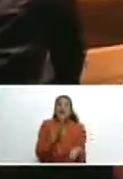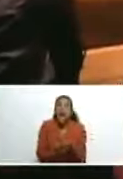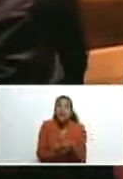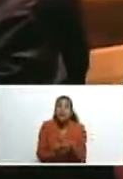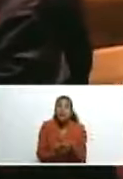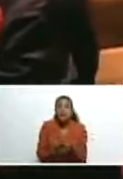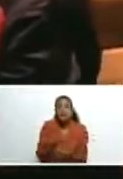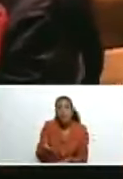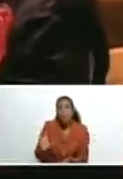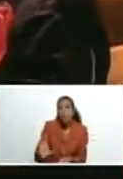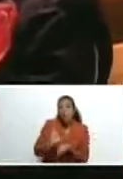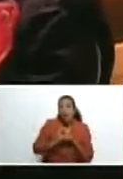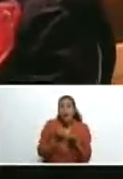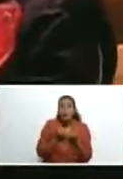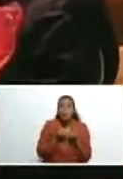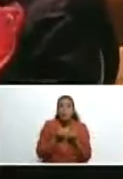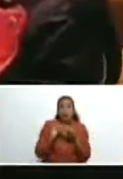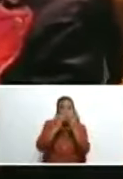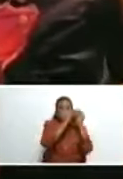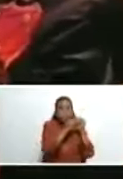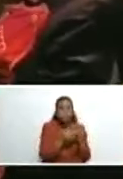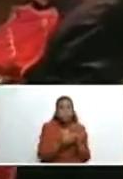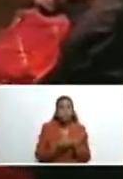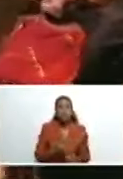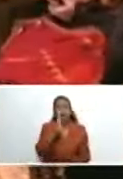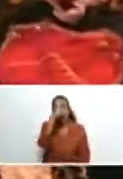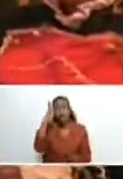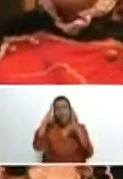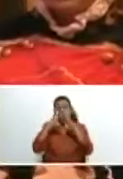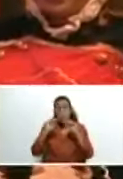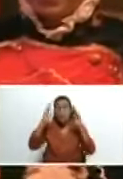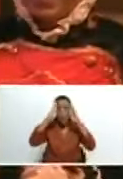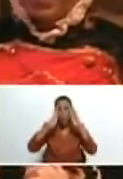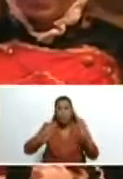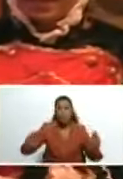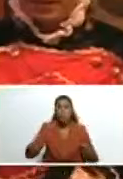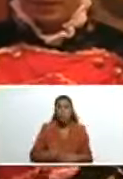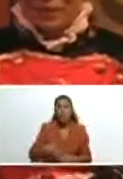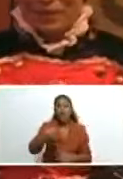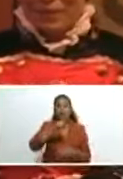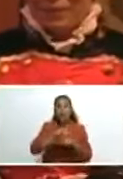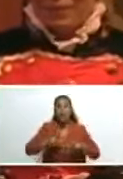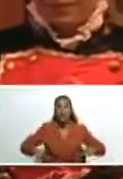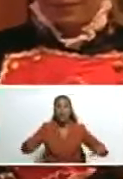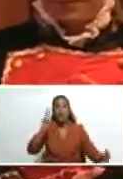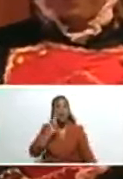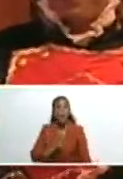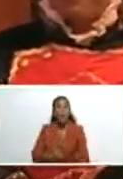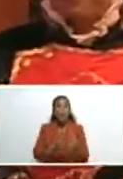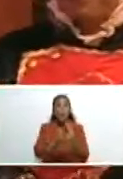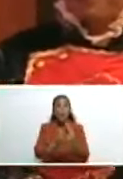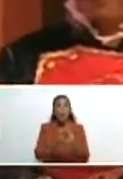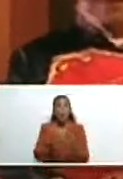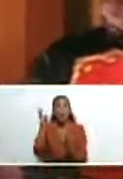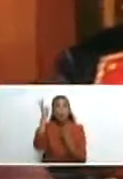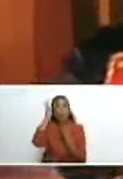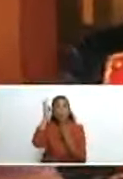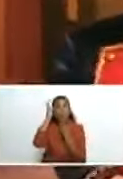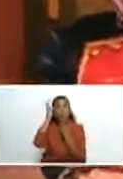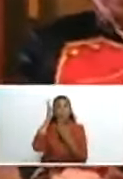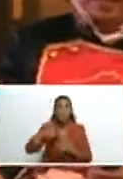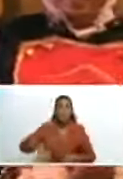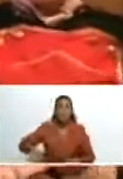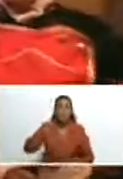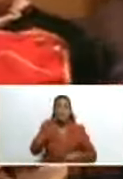usted, comandante. Bueno, que Dios me la bendiga, pues. Y ahora vamos al set principal, al encuentro con los voceros y voceras